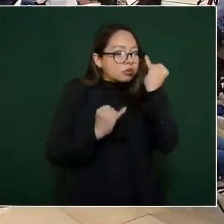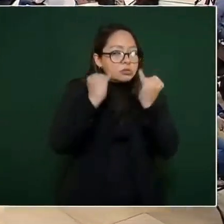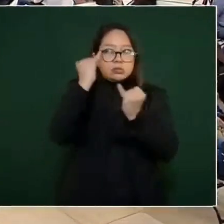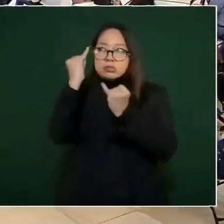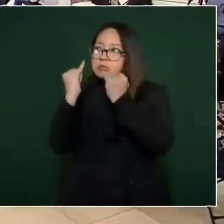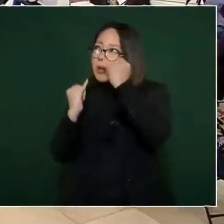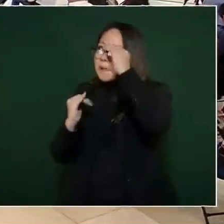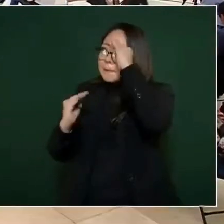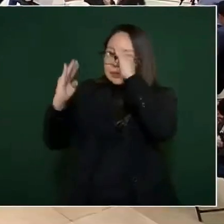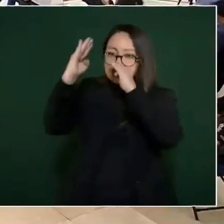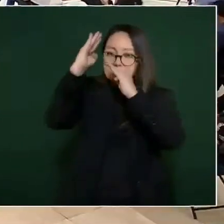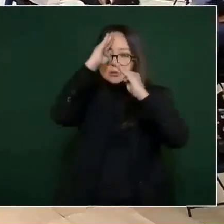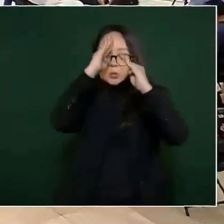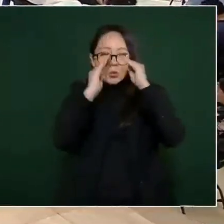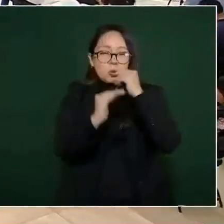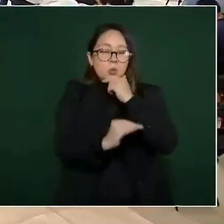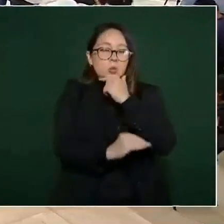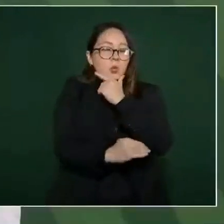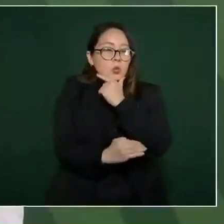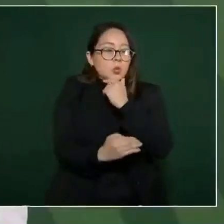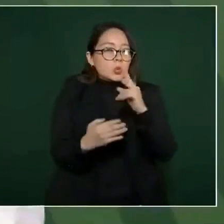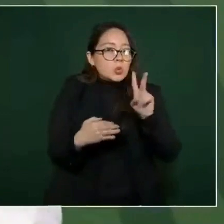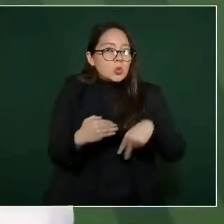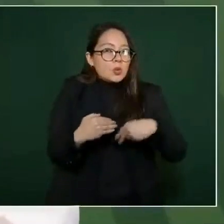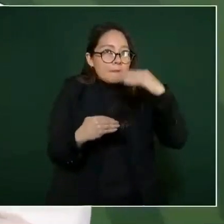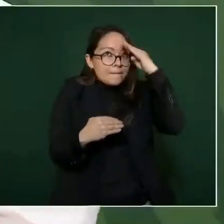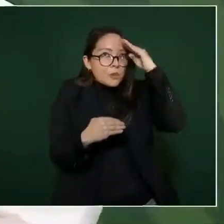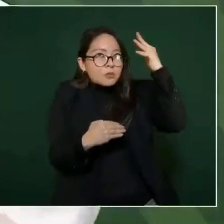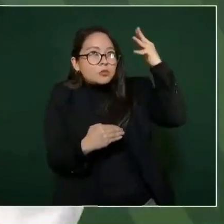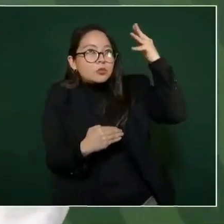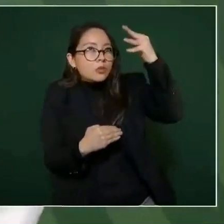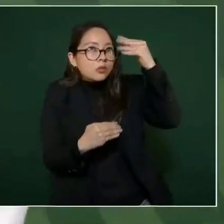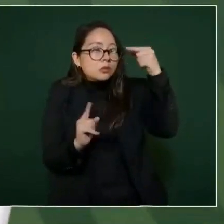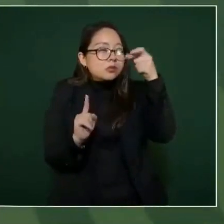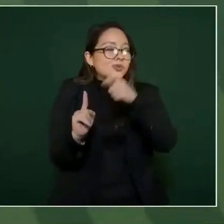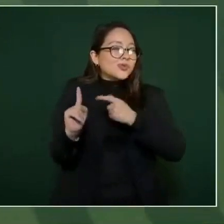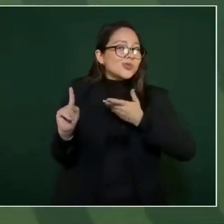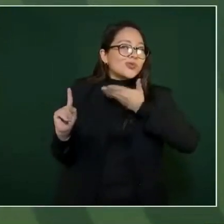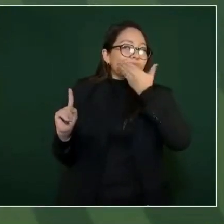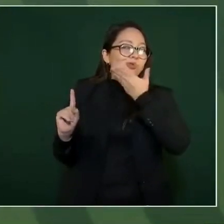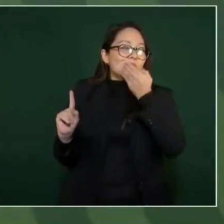a la realidad, porque era un hombre visionario,